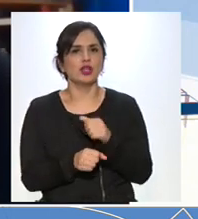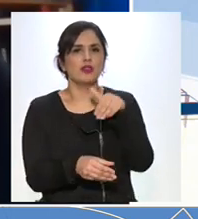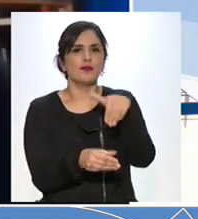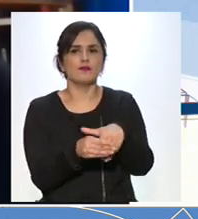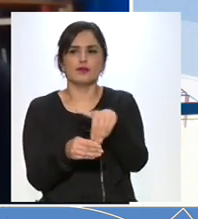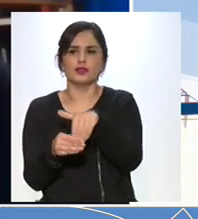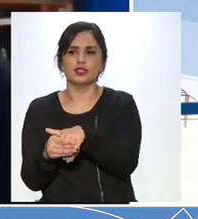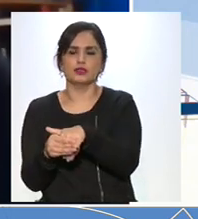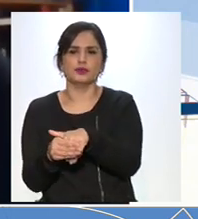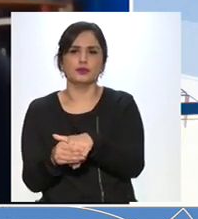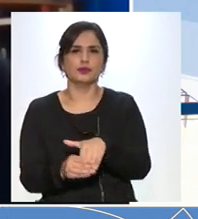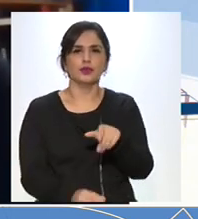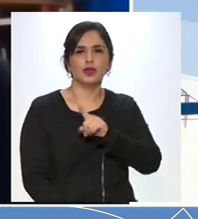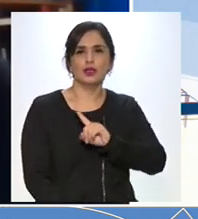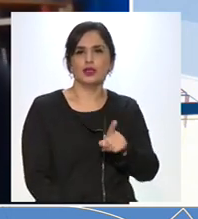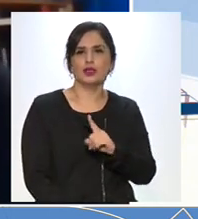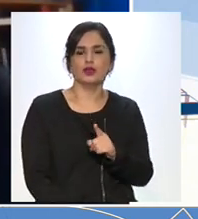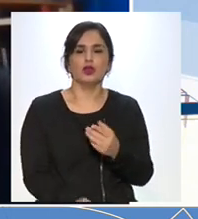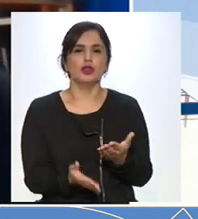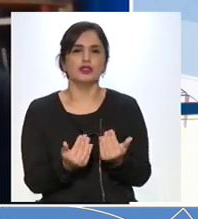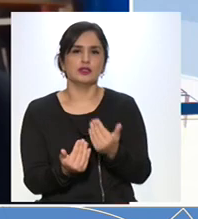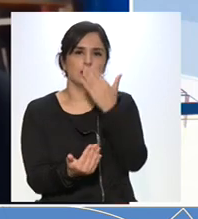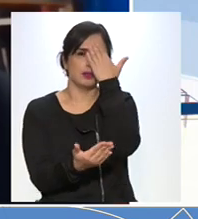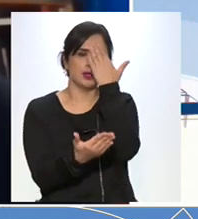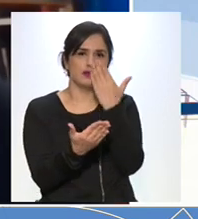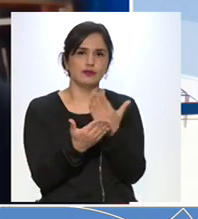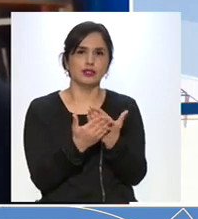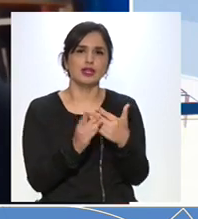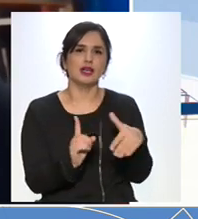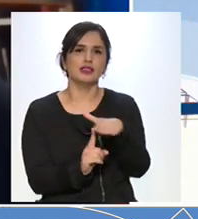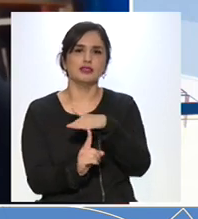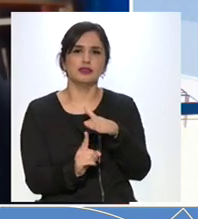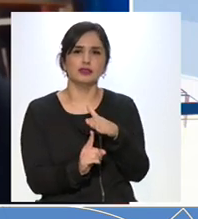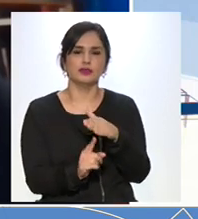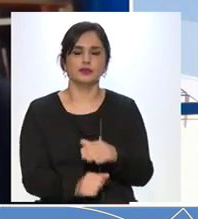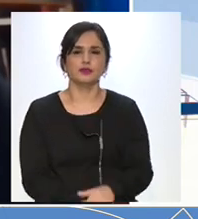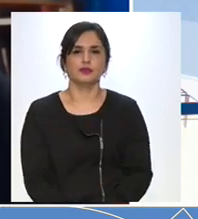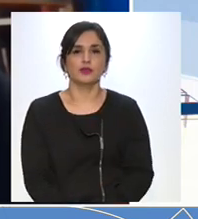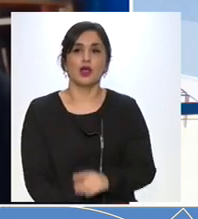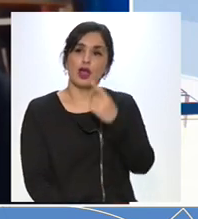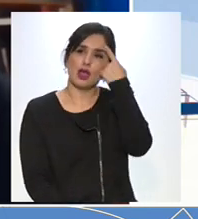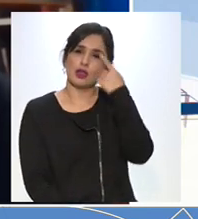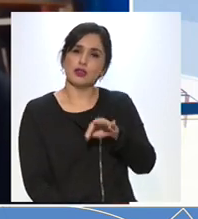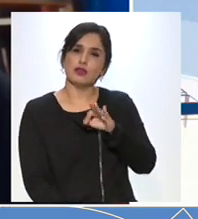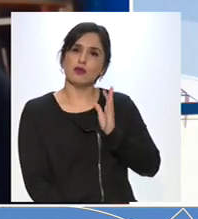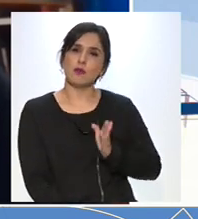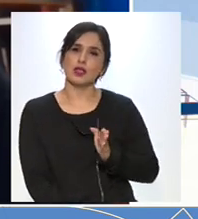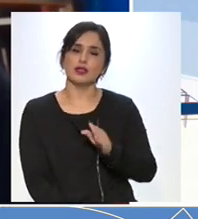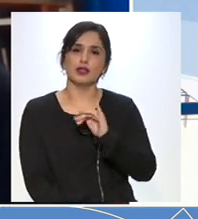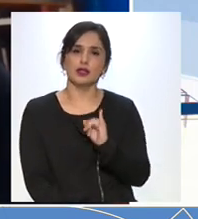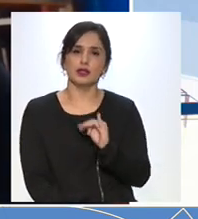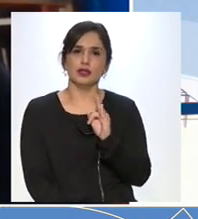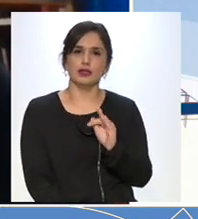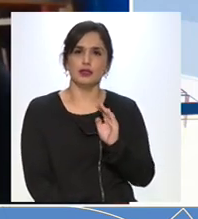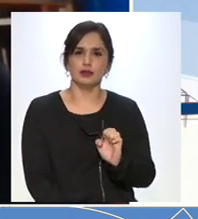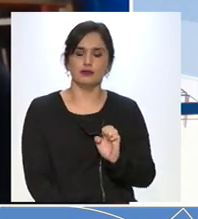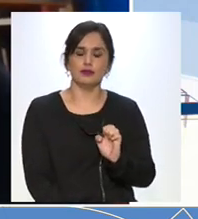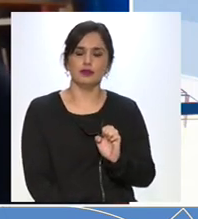que de lo que era necesario para enfrentar el escenario en que estábamos, y decide mantener el IFE universal en octubre y